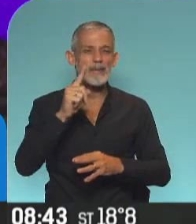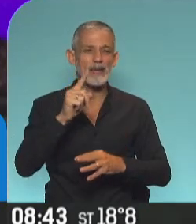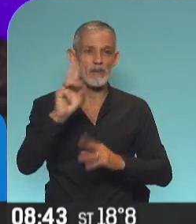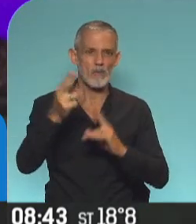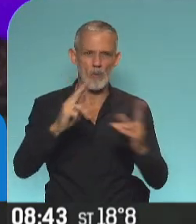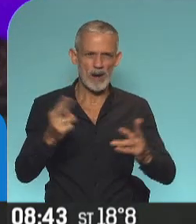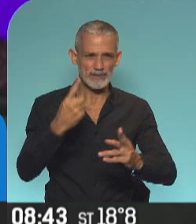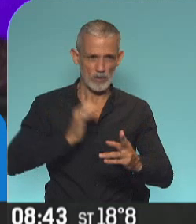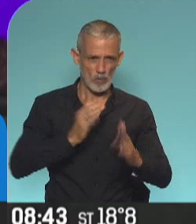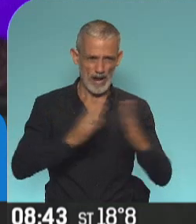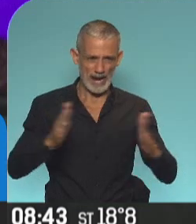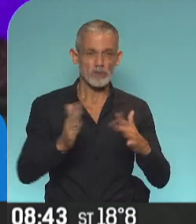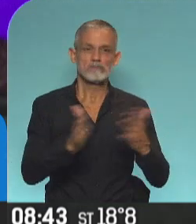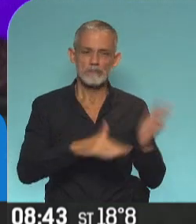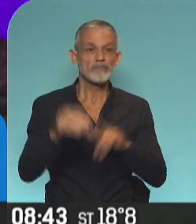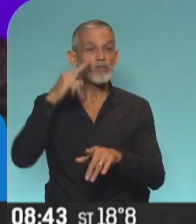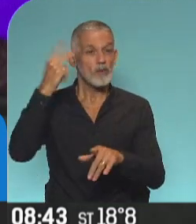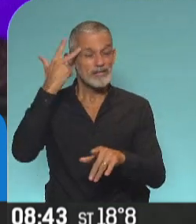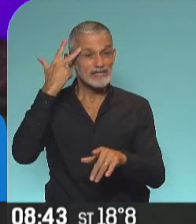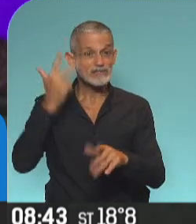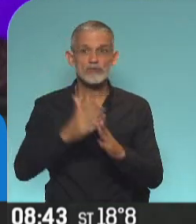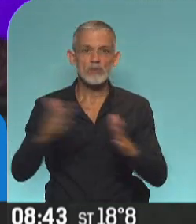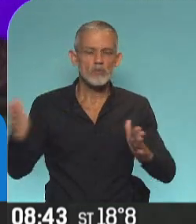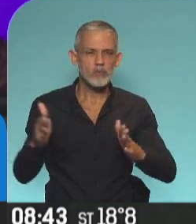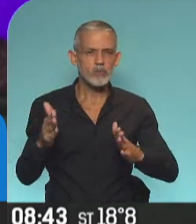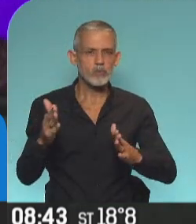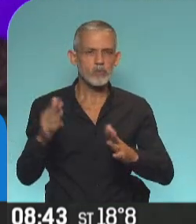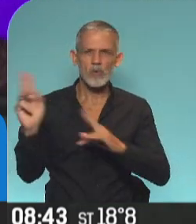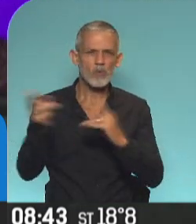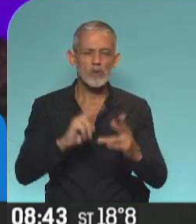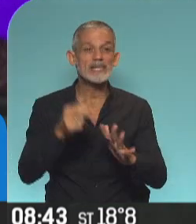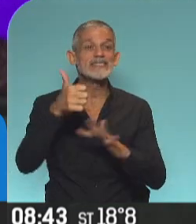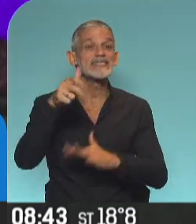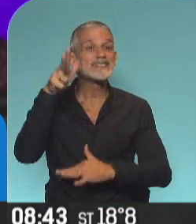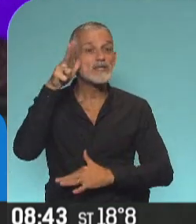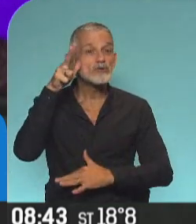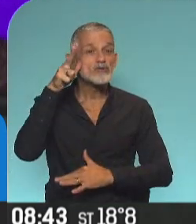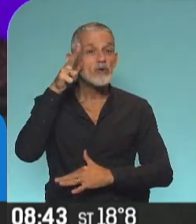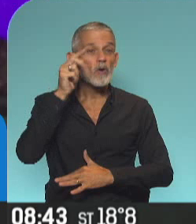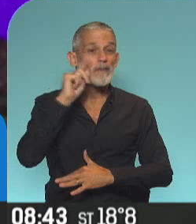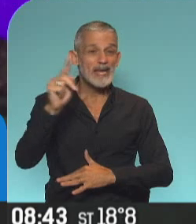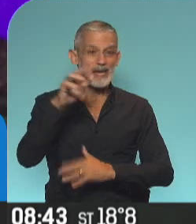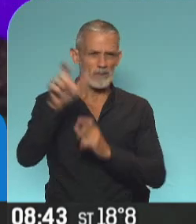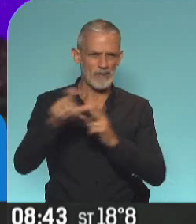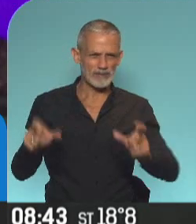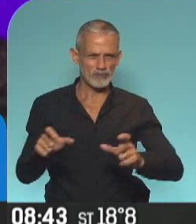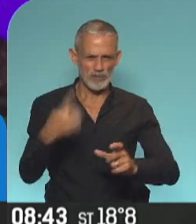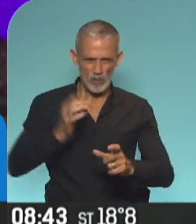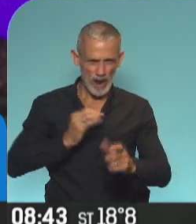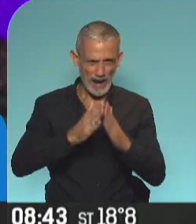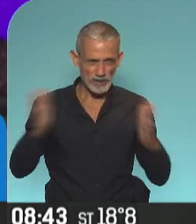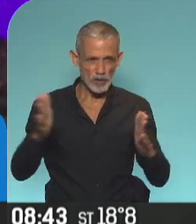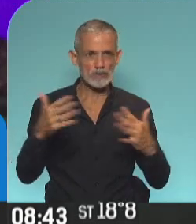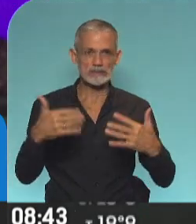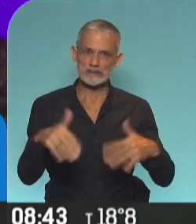y el cáncer durante el 2018 realmente se ha cobrado 68 mil personas víctimas en durante otro antiguo año